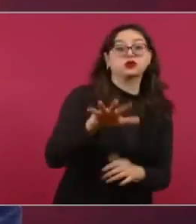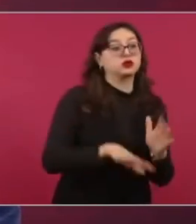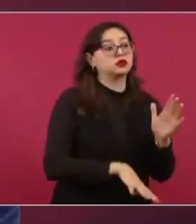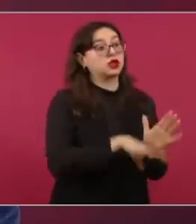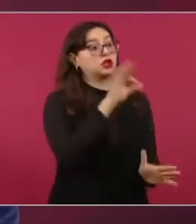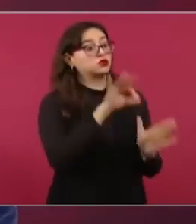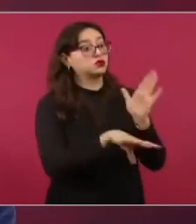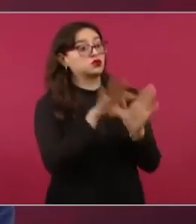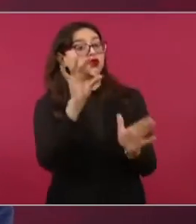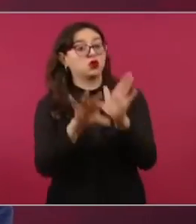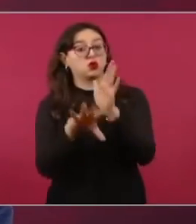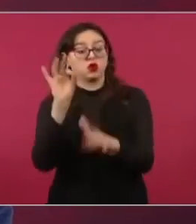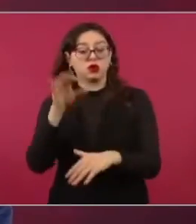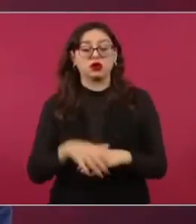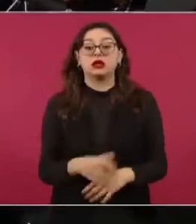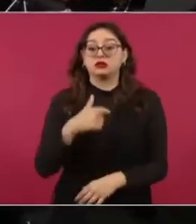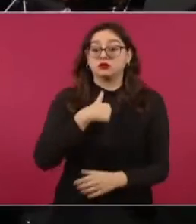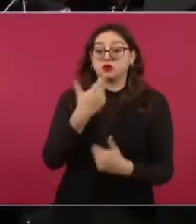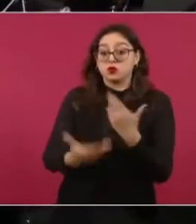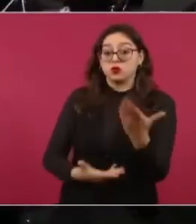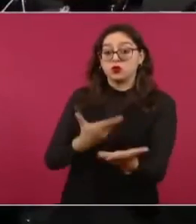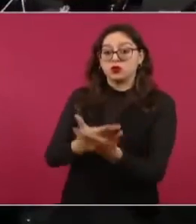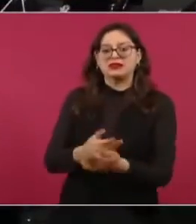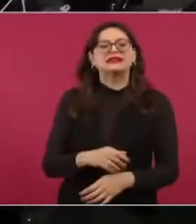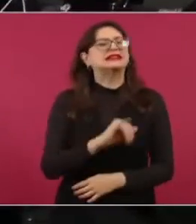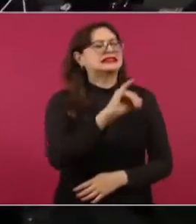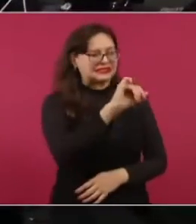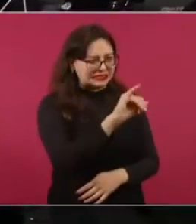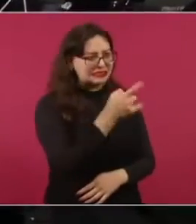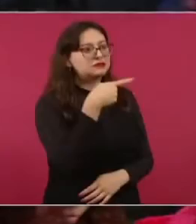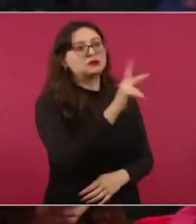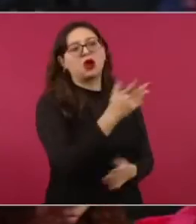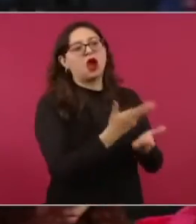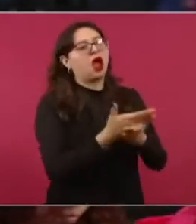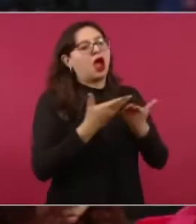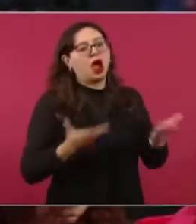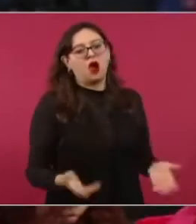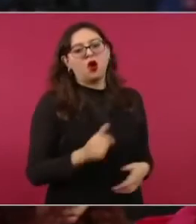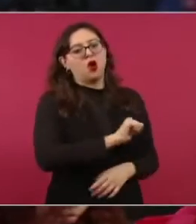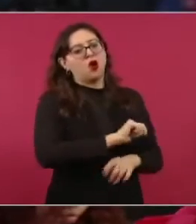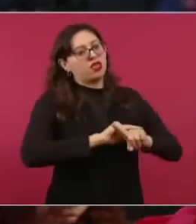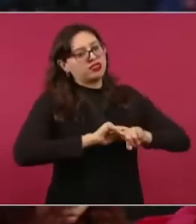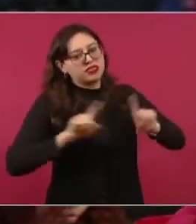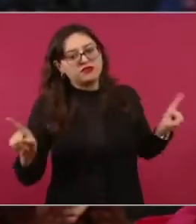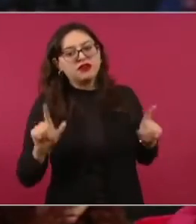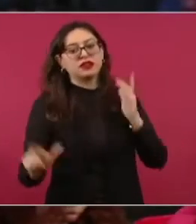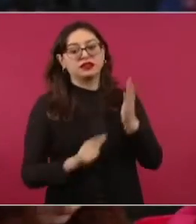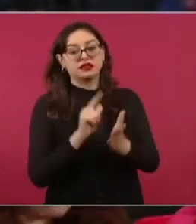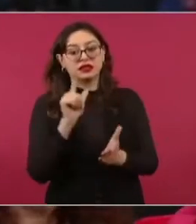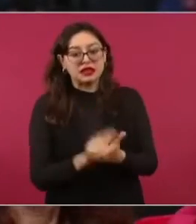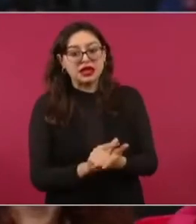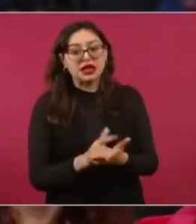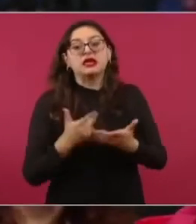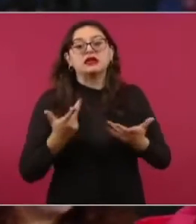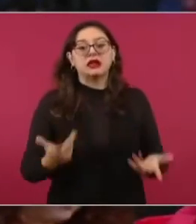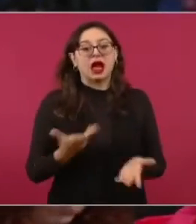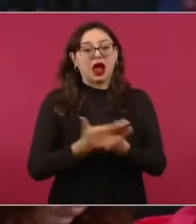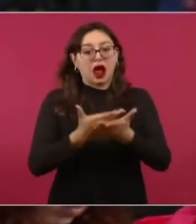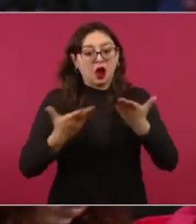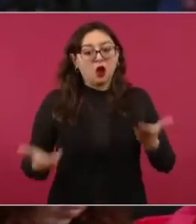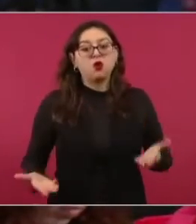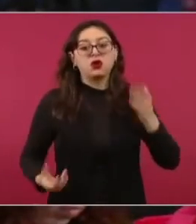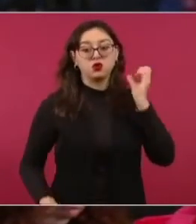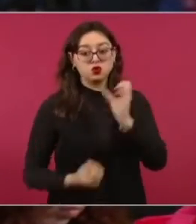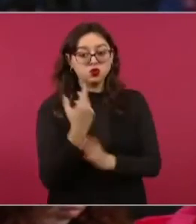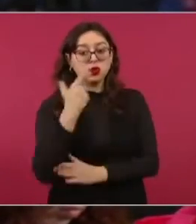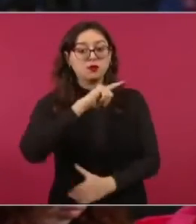proponía. Sí, pero en esta ley posible, lo deseable era eso. Lo posible es